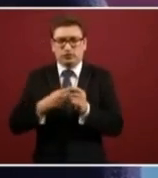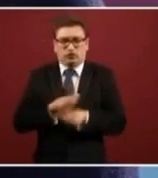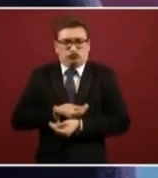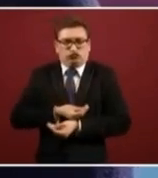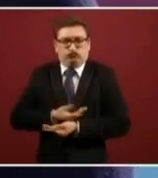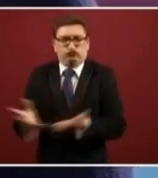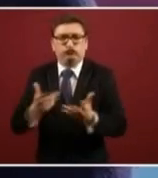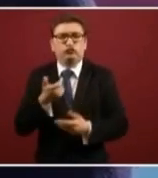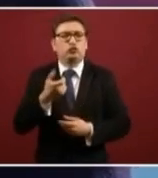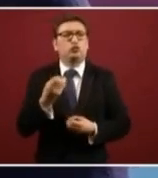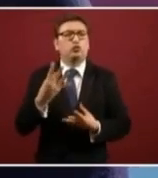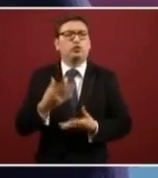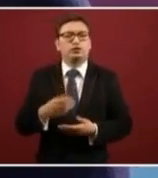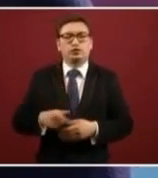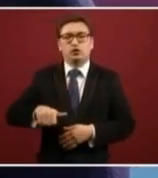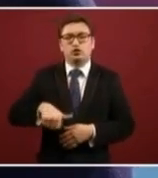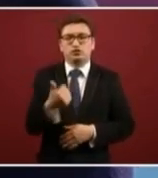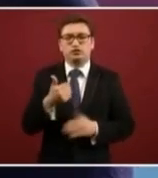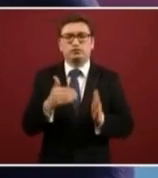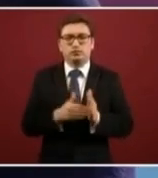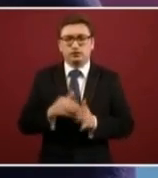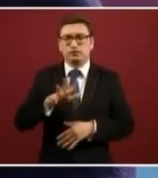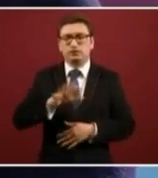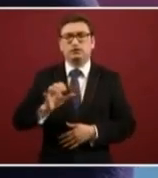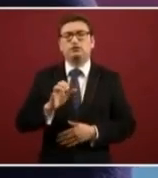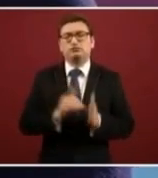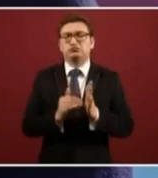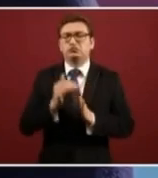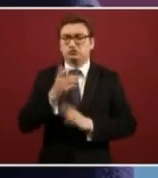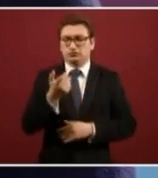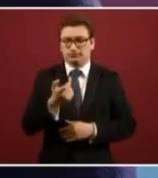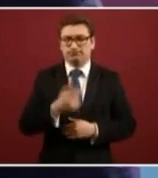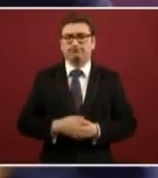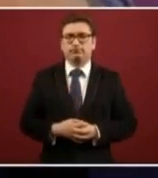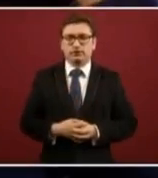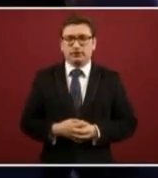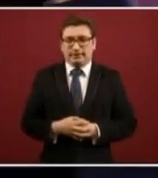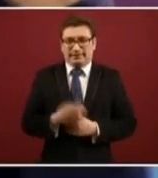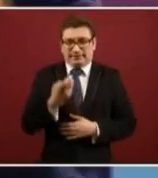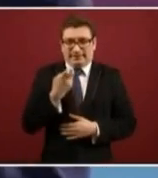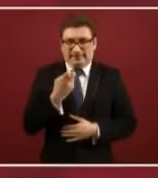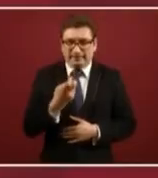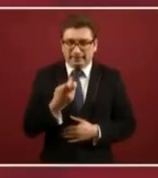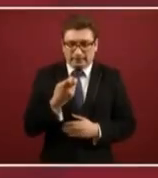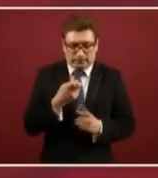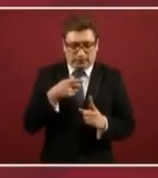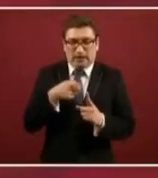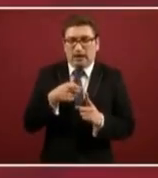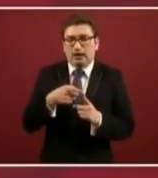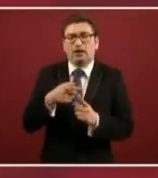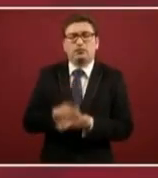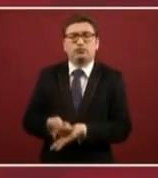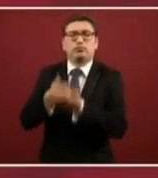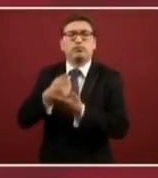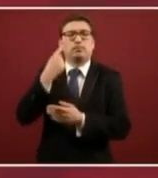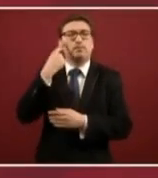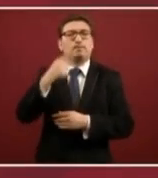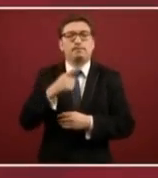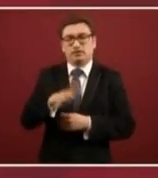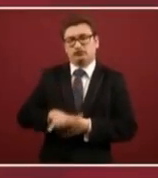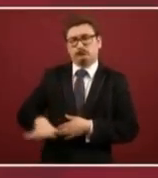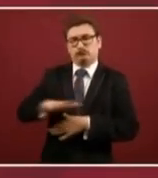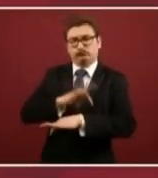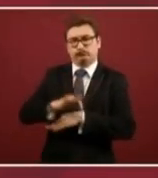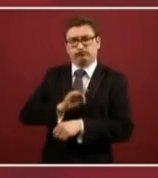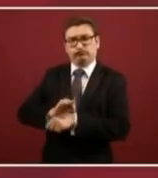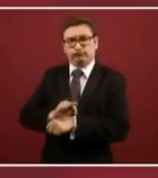dispersión de 11.500 millones de pesos. Y esto servirá para apoyar